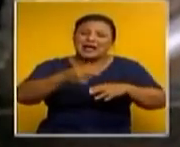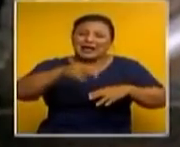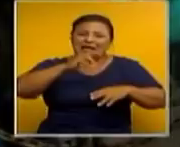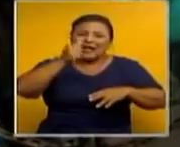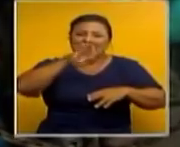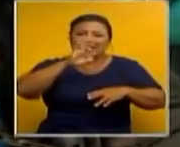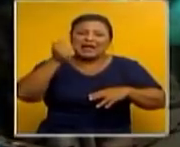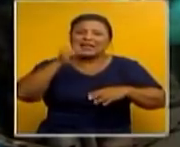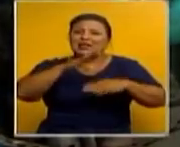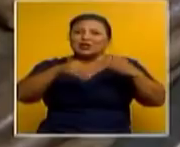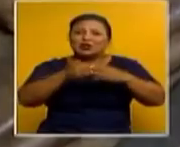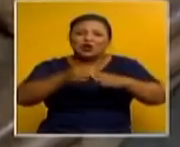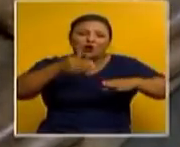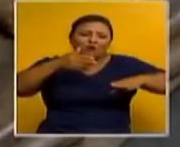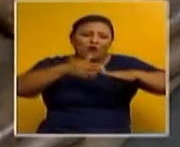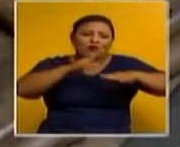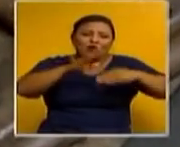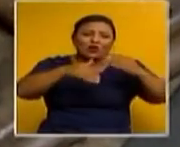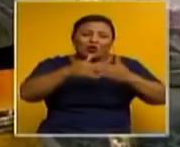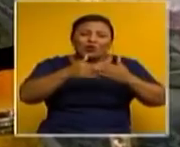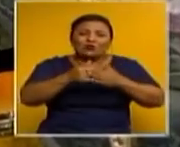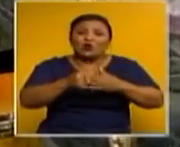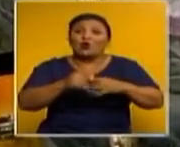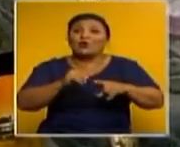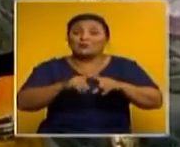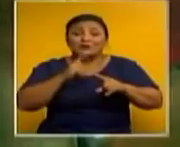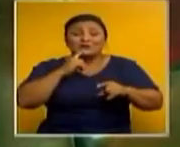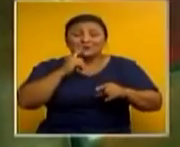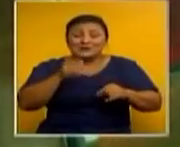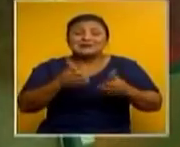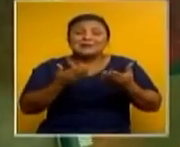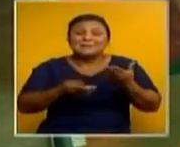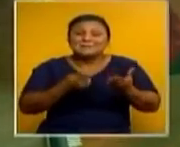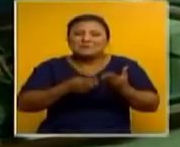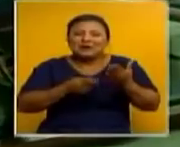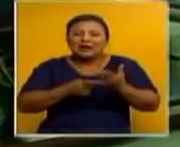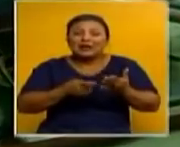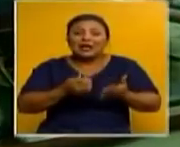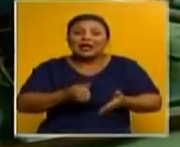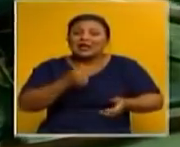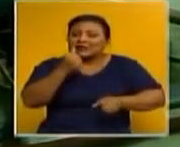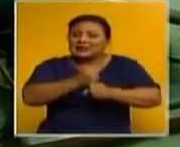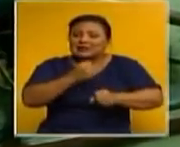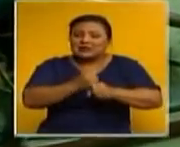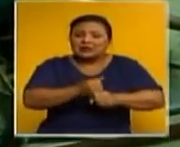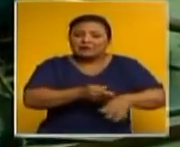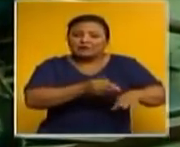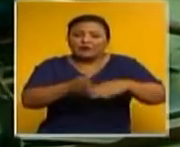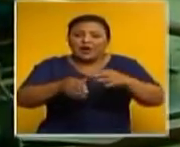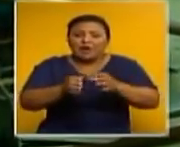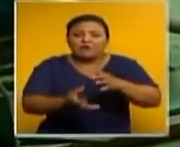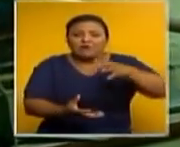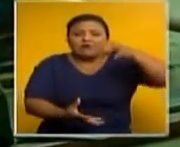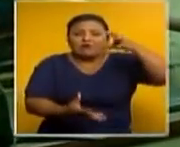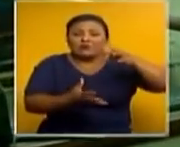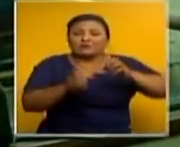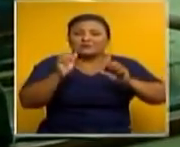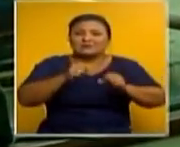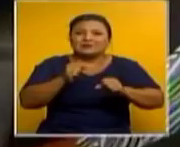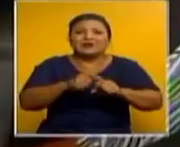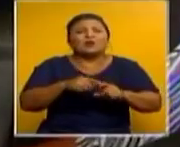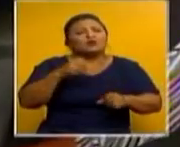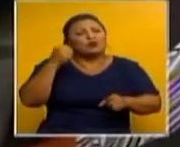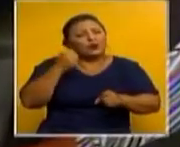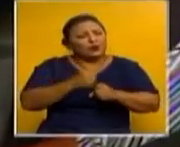pitón de inflado, compresor de aire y otras cosas que le permiten al vulcanizador hacer un buen trabajo. Sí, es un trabajo arduo porque tiene